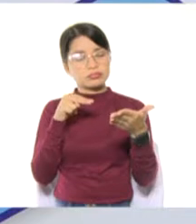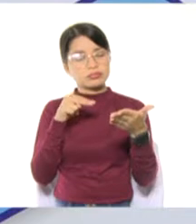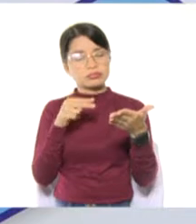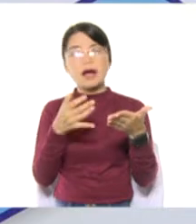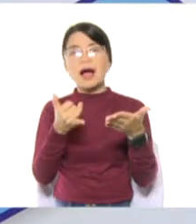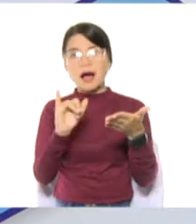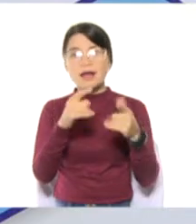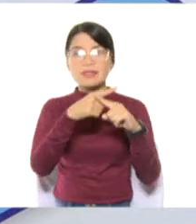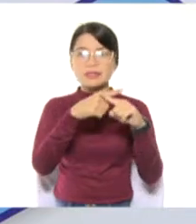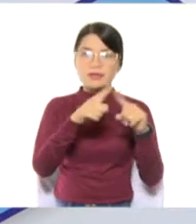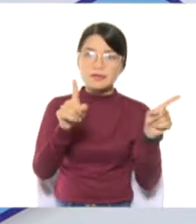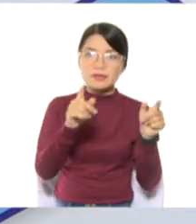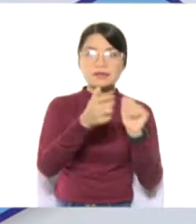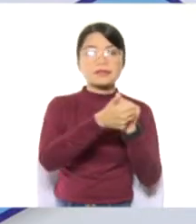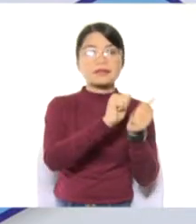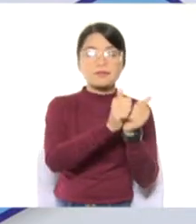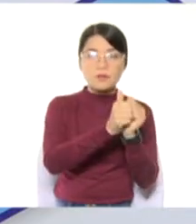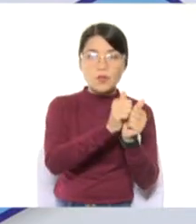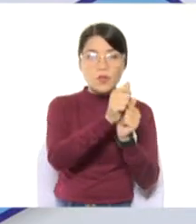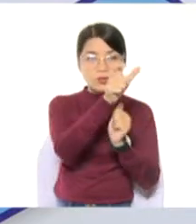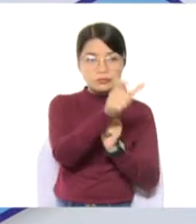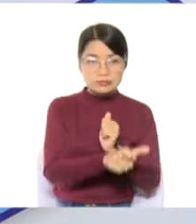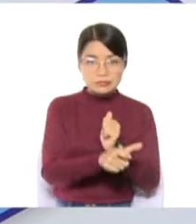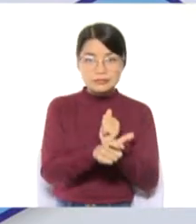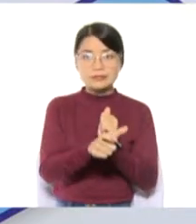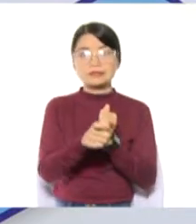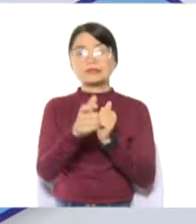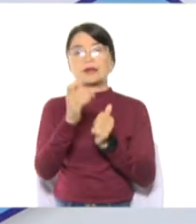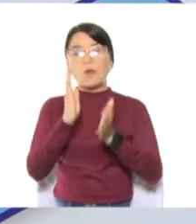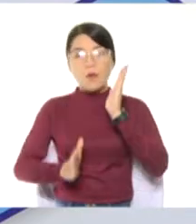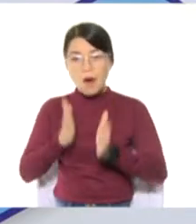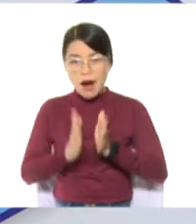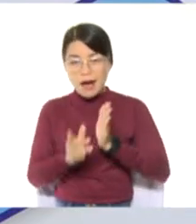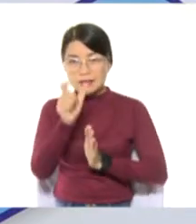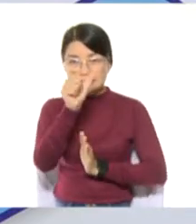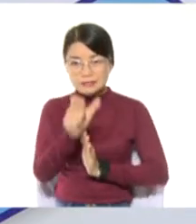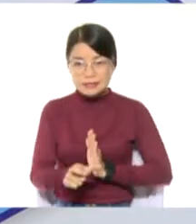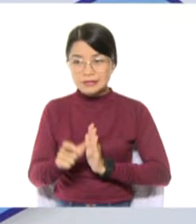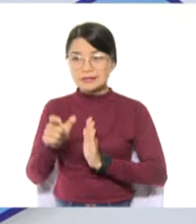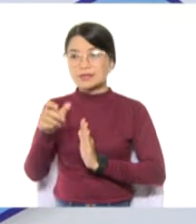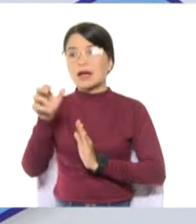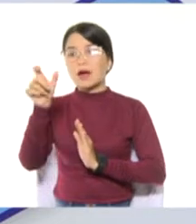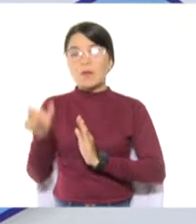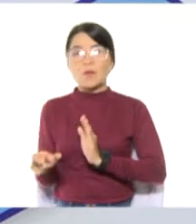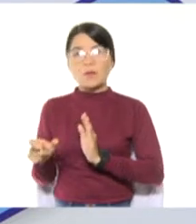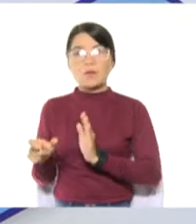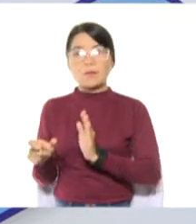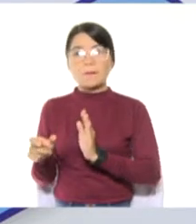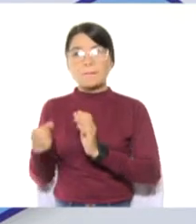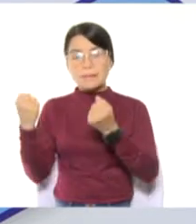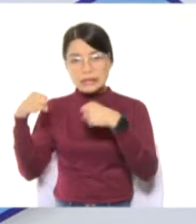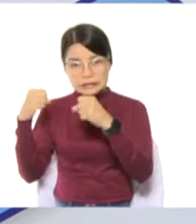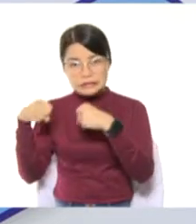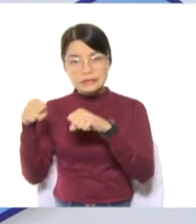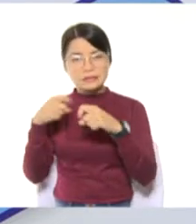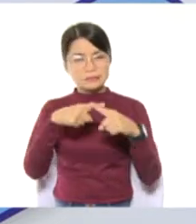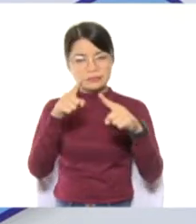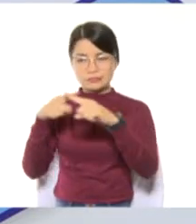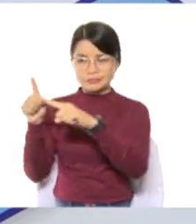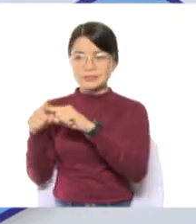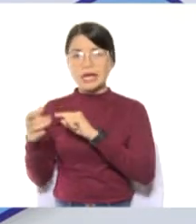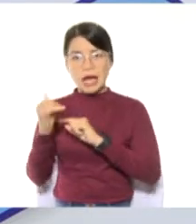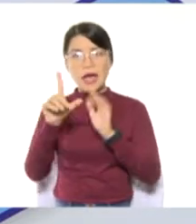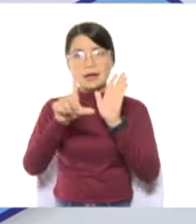es un deportista, un atleta, un practicante. Todo eso lo diferencia la ley orgánica del deporte. Y ahora, ¿qué